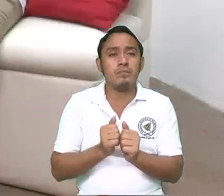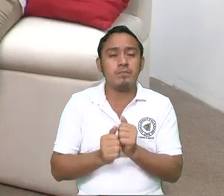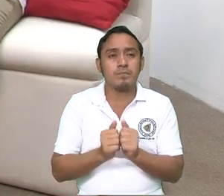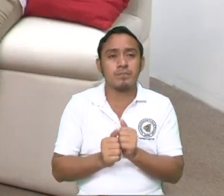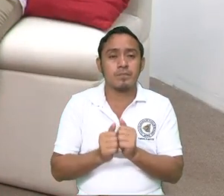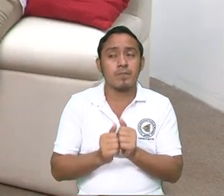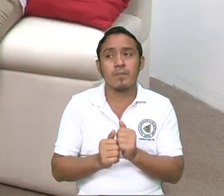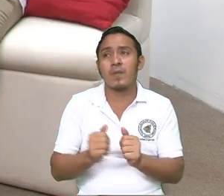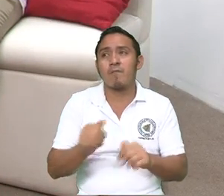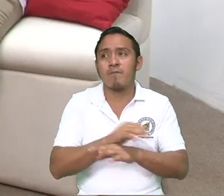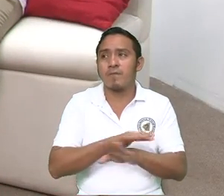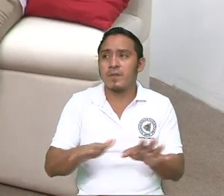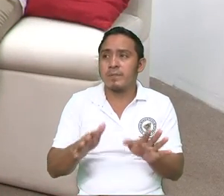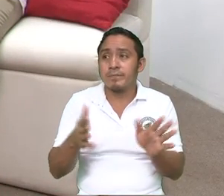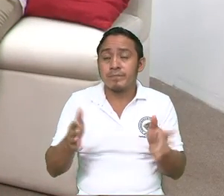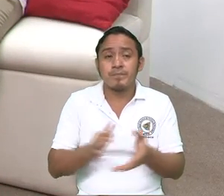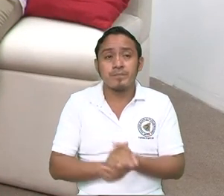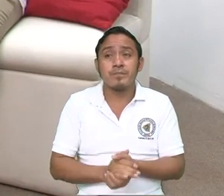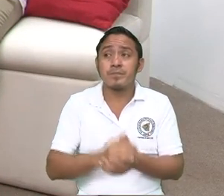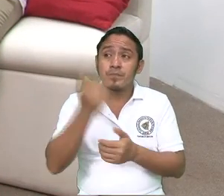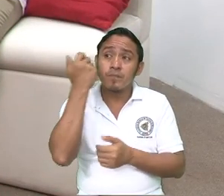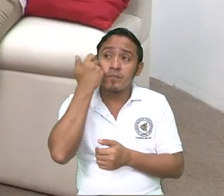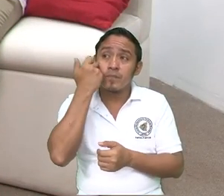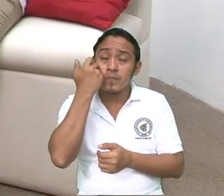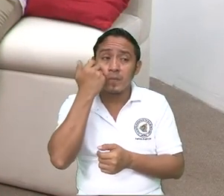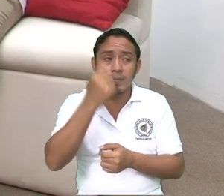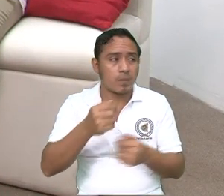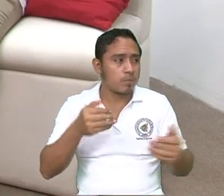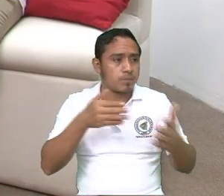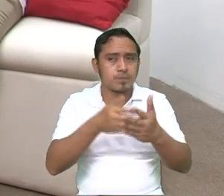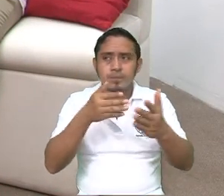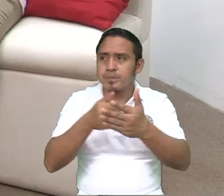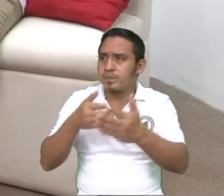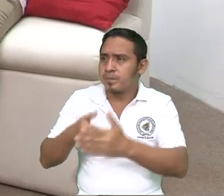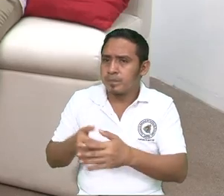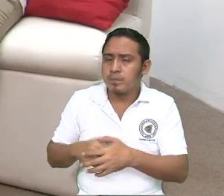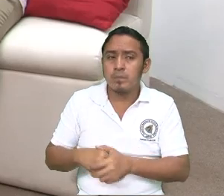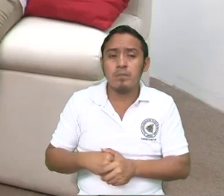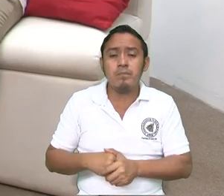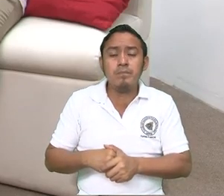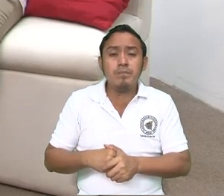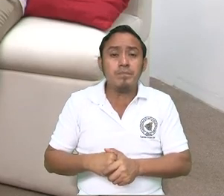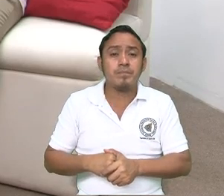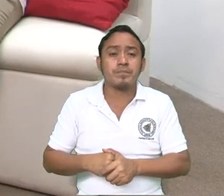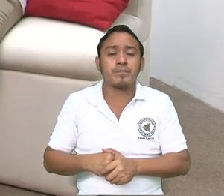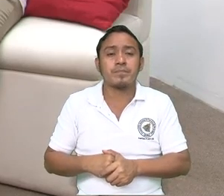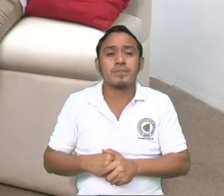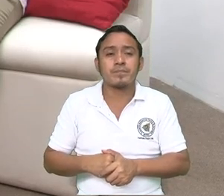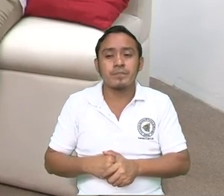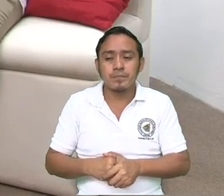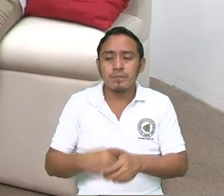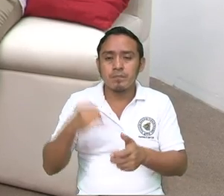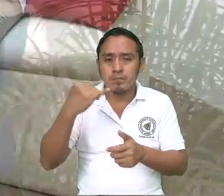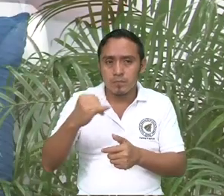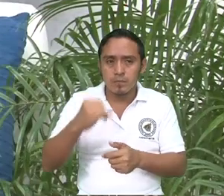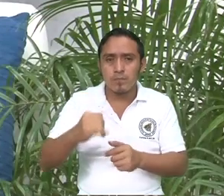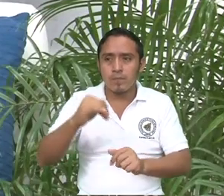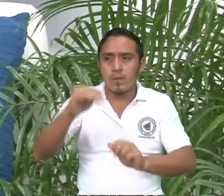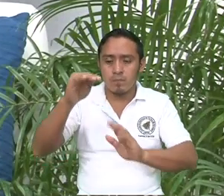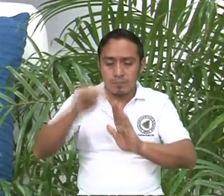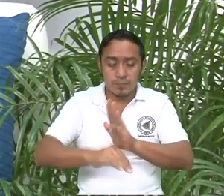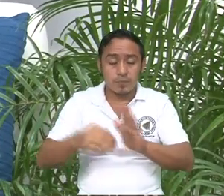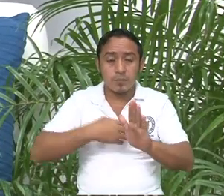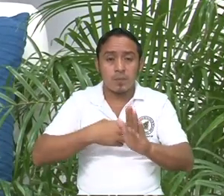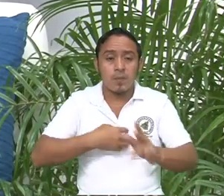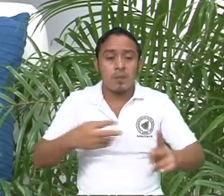funesto es una enfermedad que no nos va a limitar es decir si vamos a reducir un poco nuestro estilo